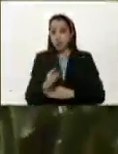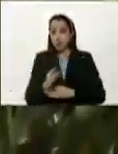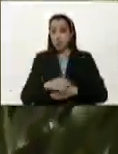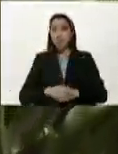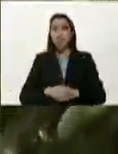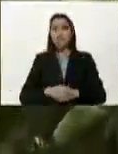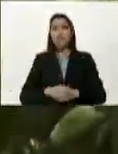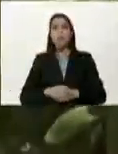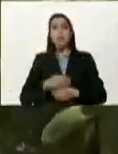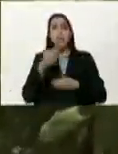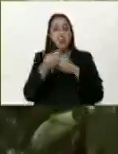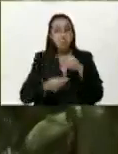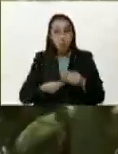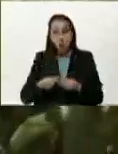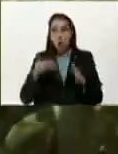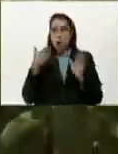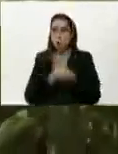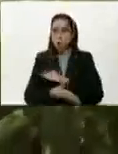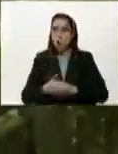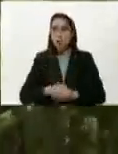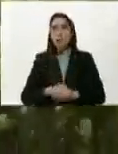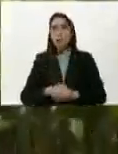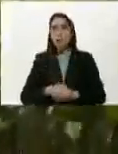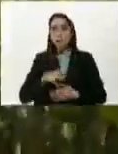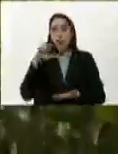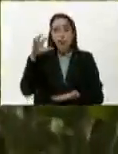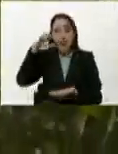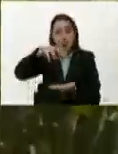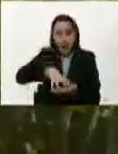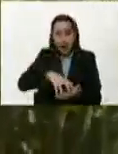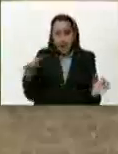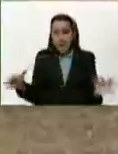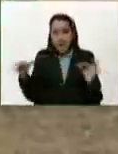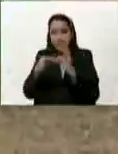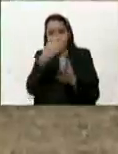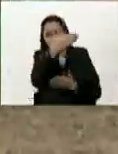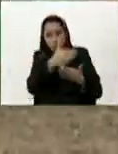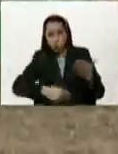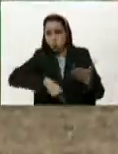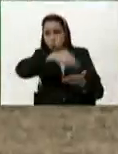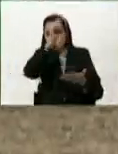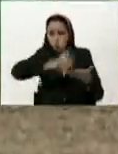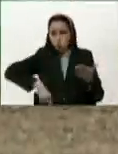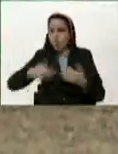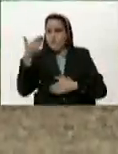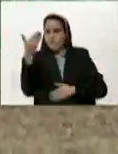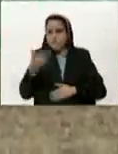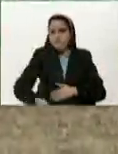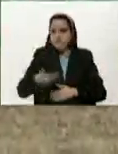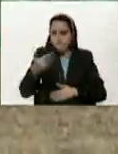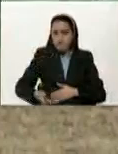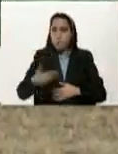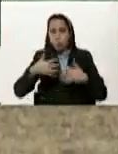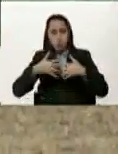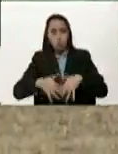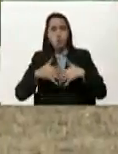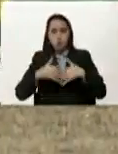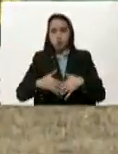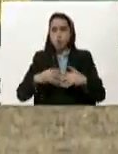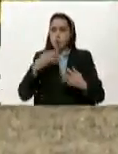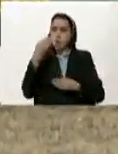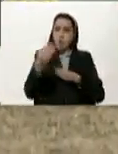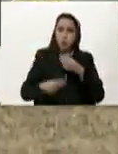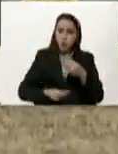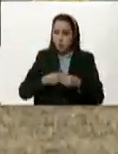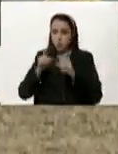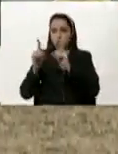se han arrimado a los silos del estado porque forma parte del convenio que se ha firmado con esta importante agropecuaria ouro